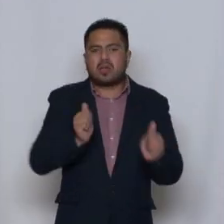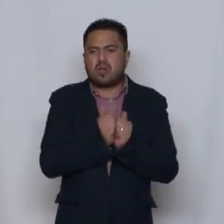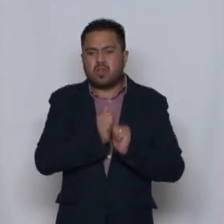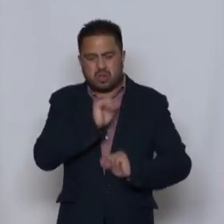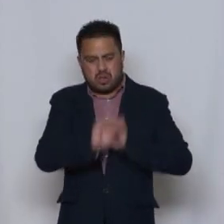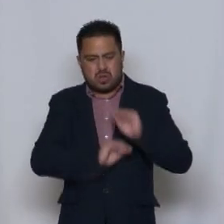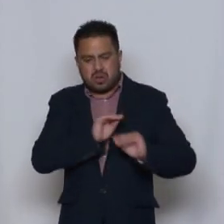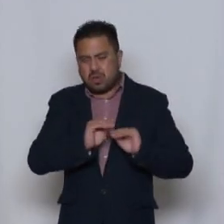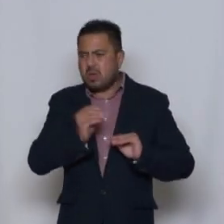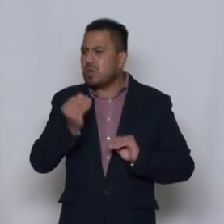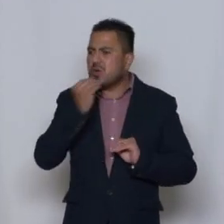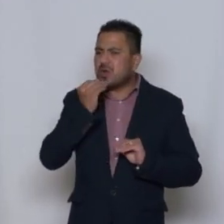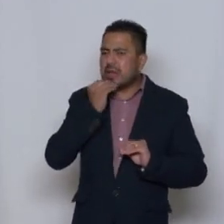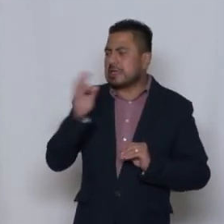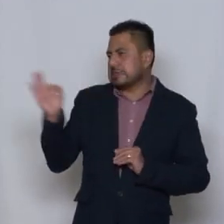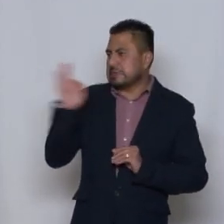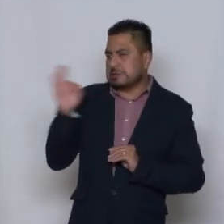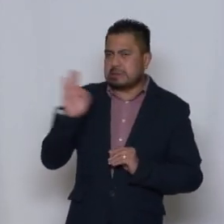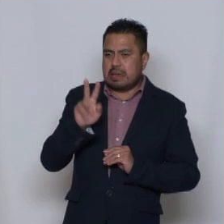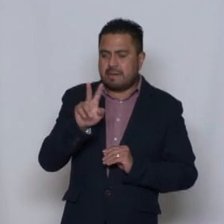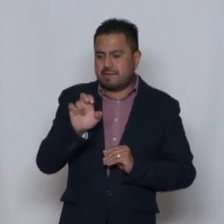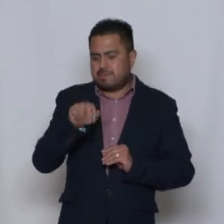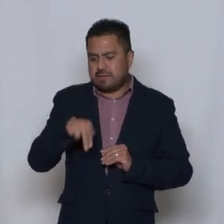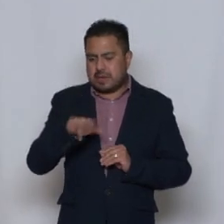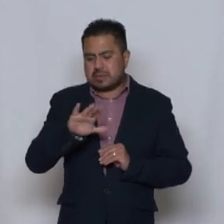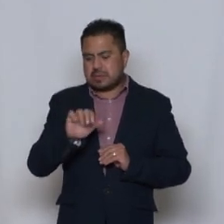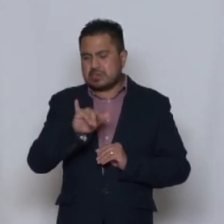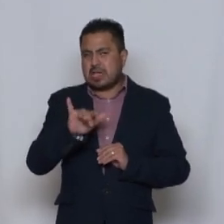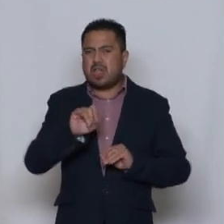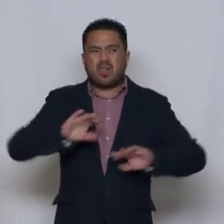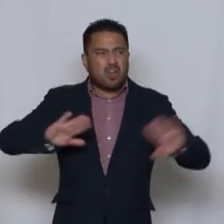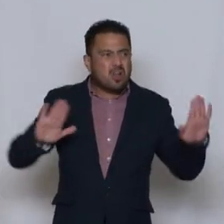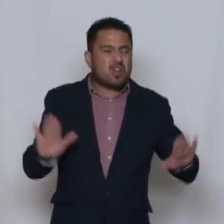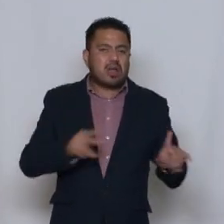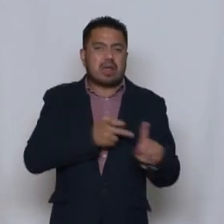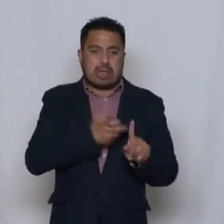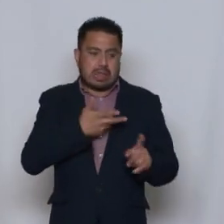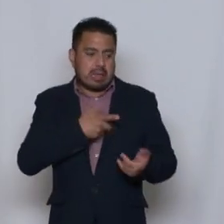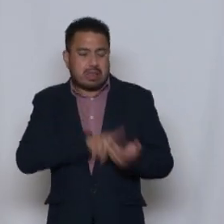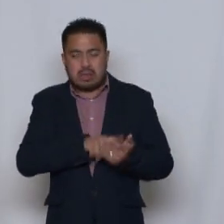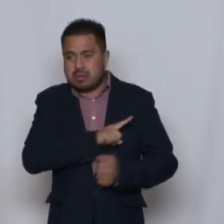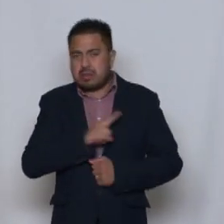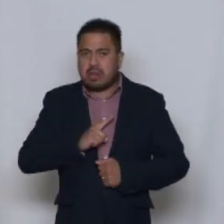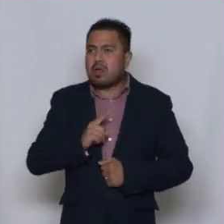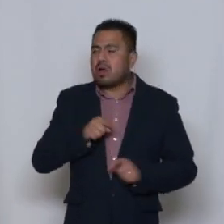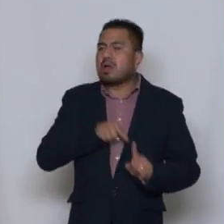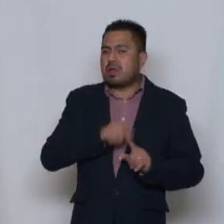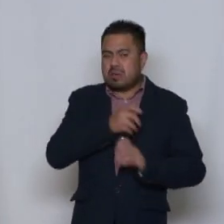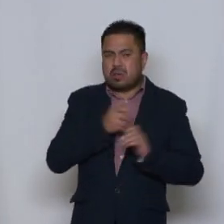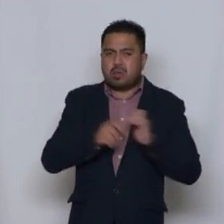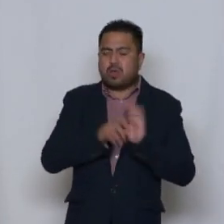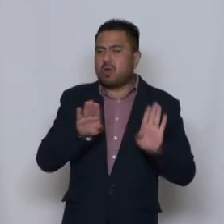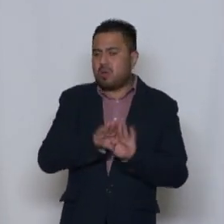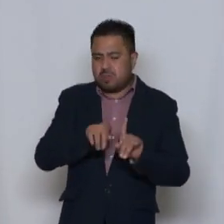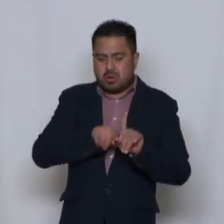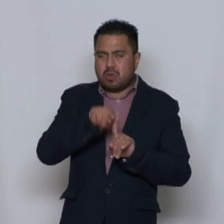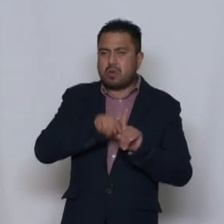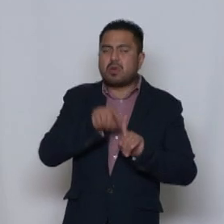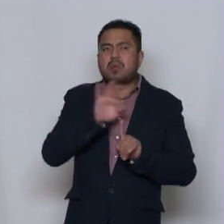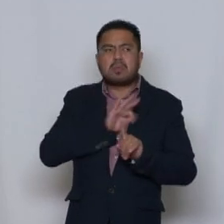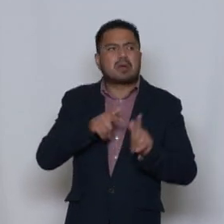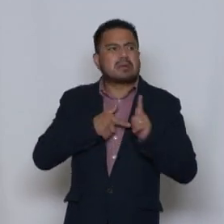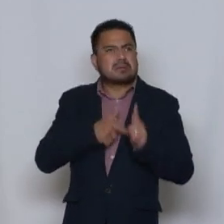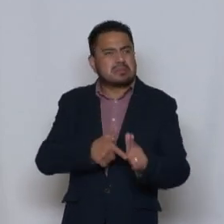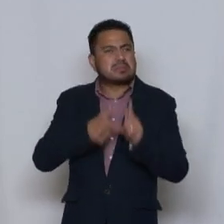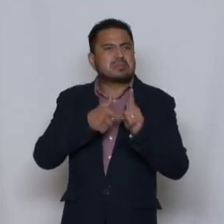condiciones alimenticias que quizá los vencejos deben de tener, me imagino que debe de haber como condiciones climáticas para que ellos puedan seguir